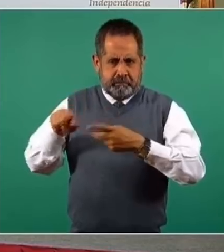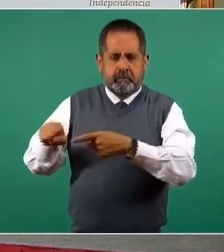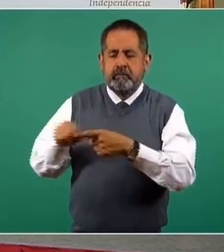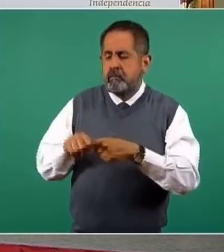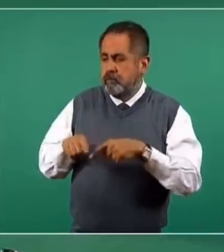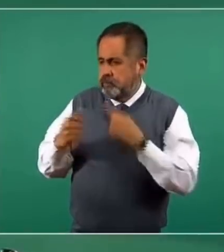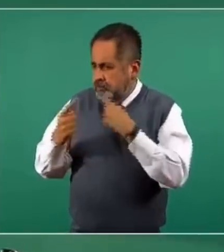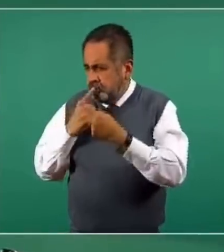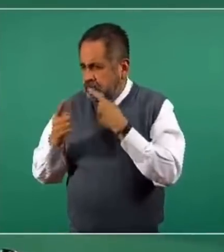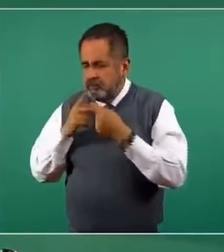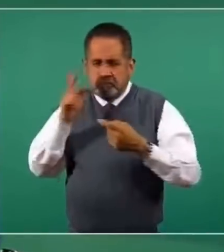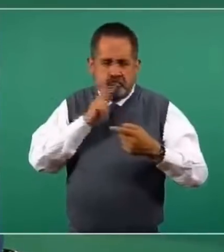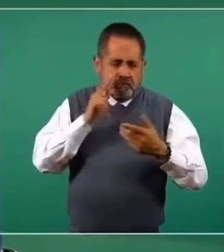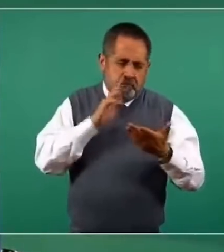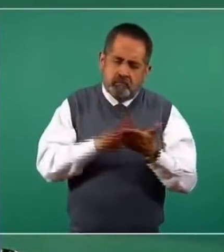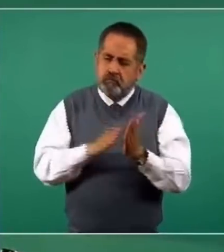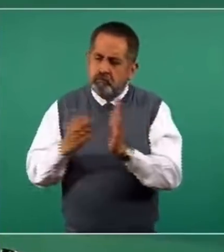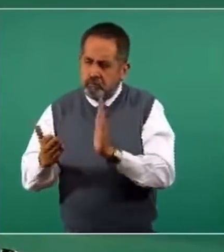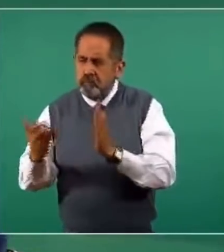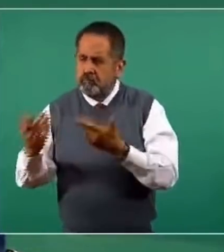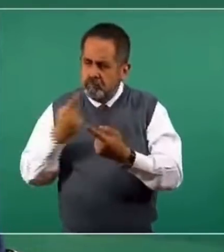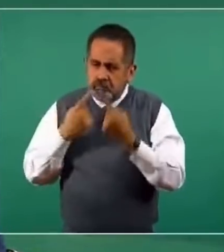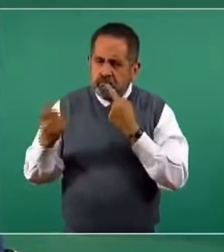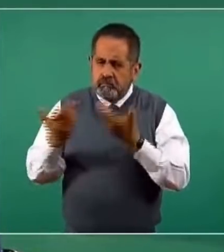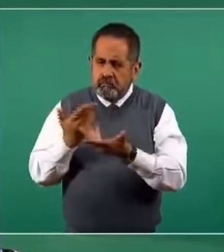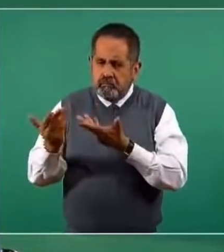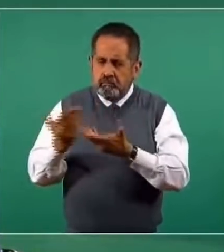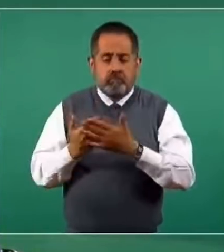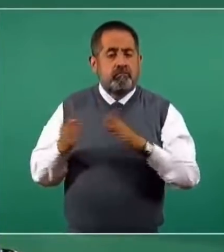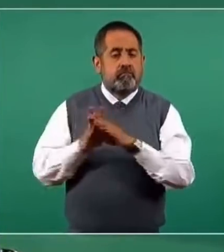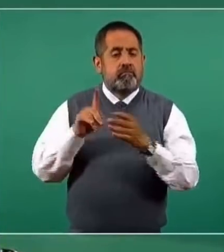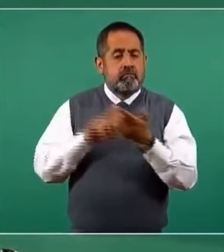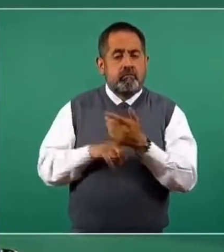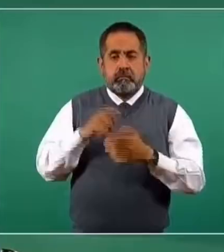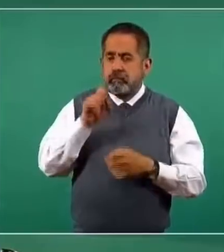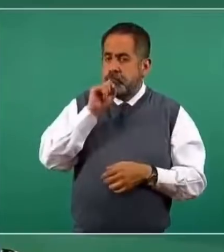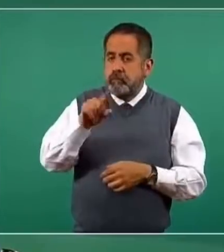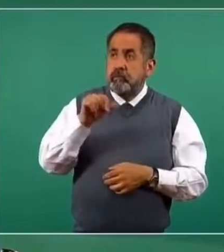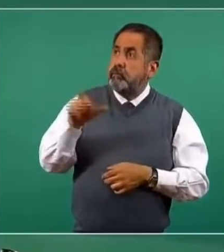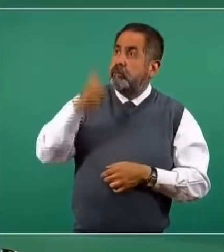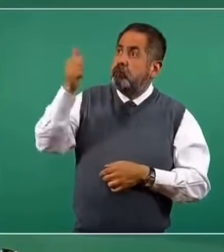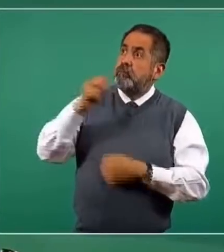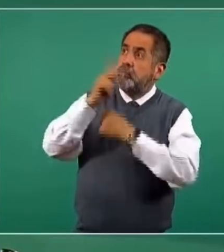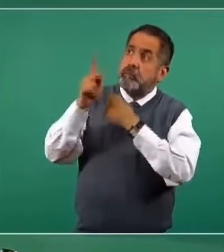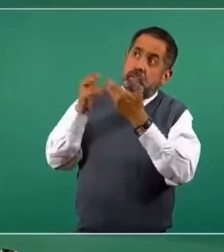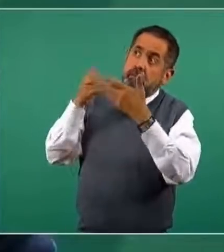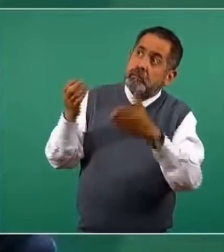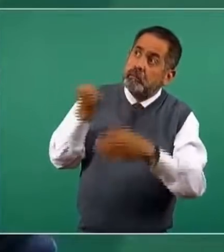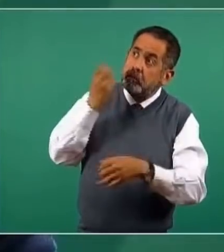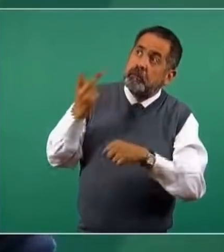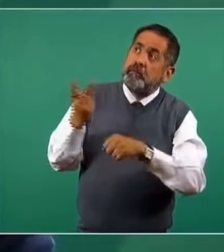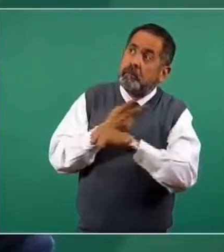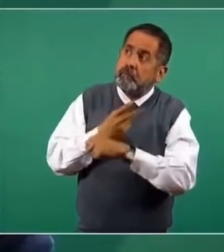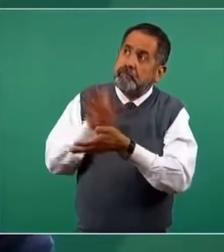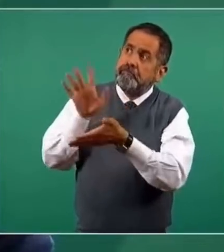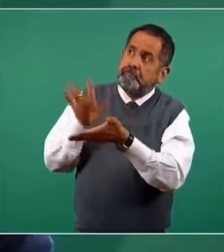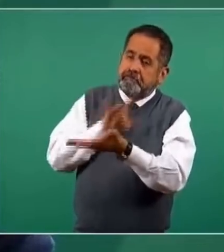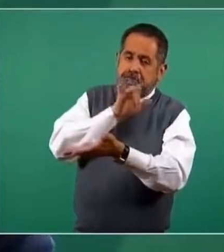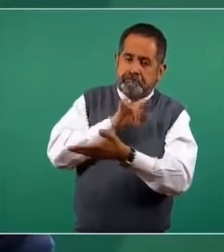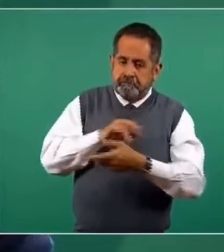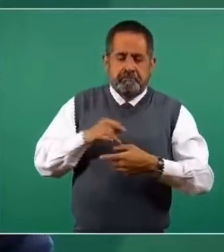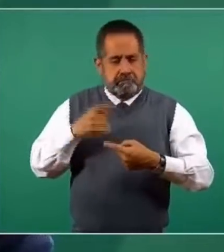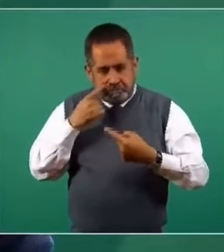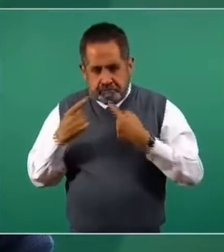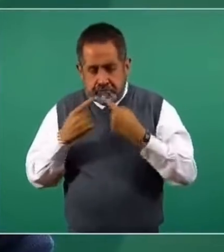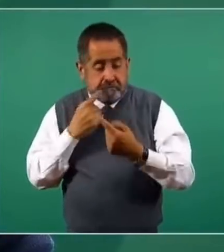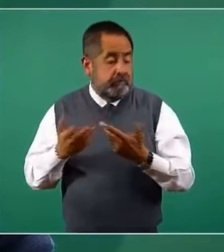evidencia científica y también las experiencias de aperturas escolares en otros países. Es notorio